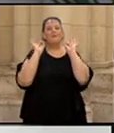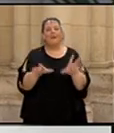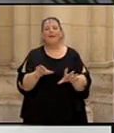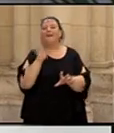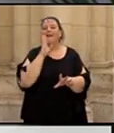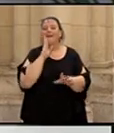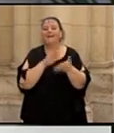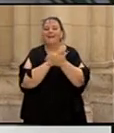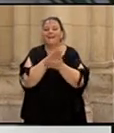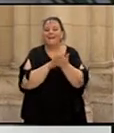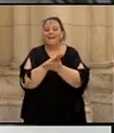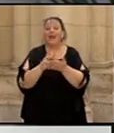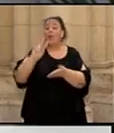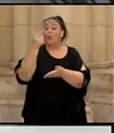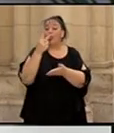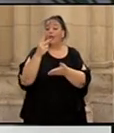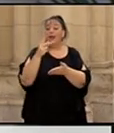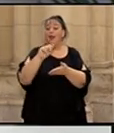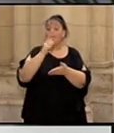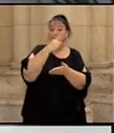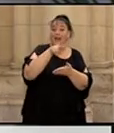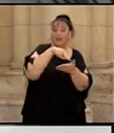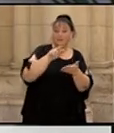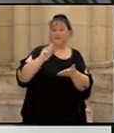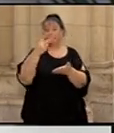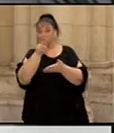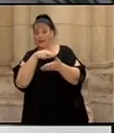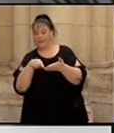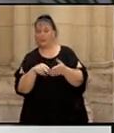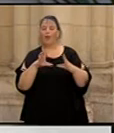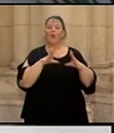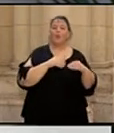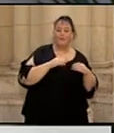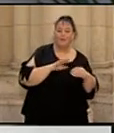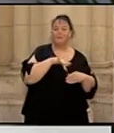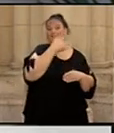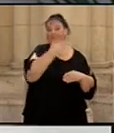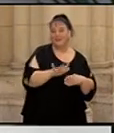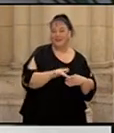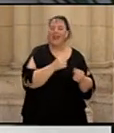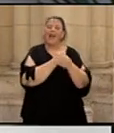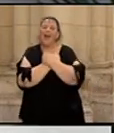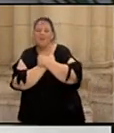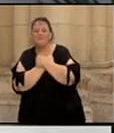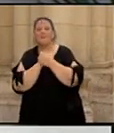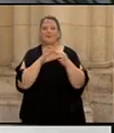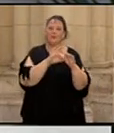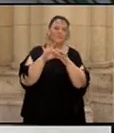estas dos lecturas que hemos proclamado: compasión y misericordia, amor y